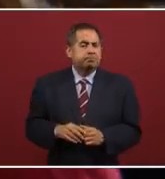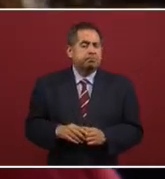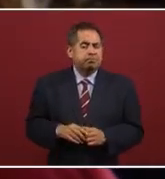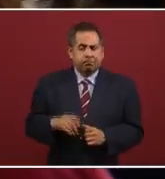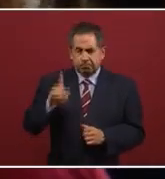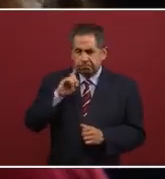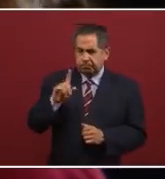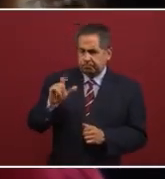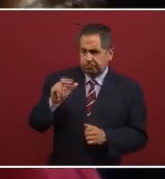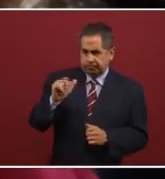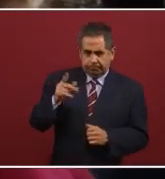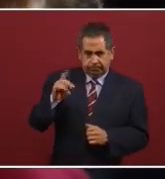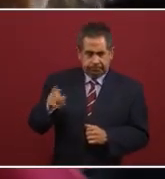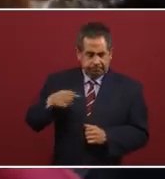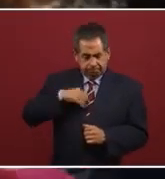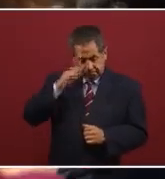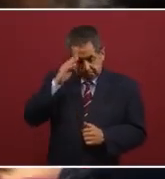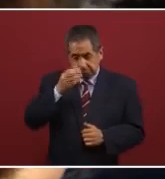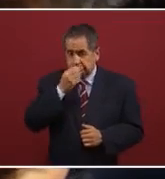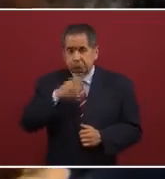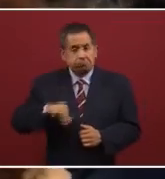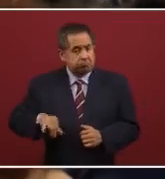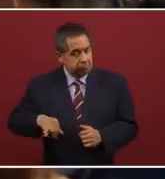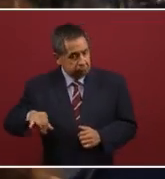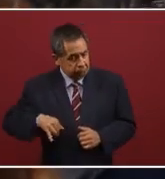le pareció atractivo